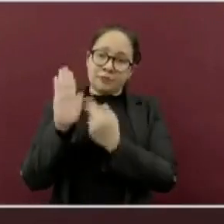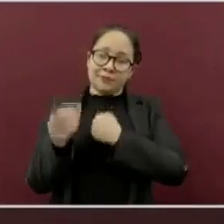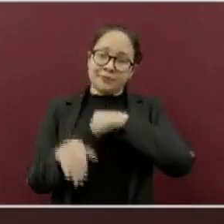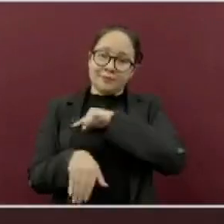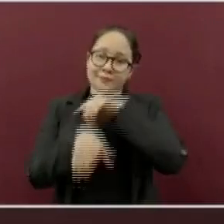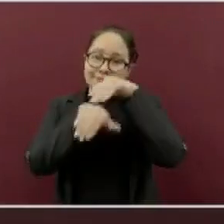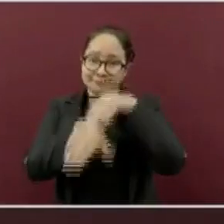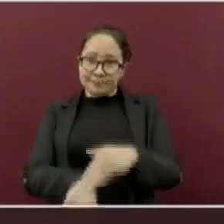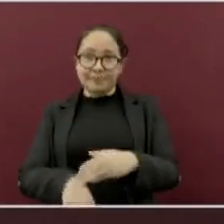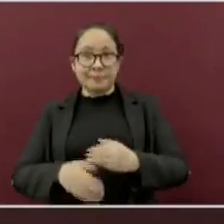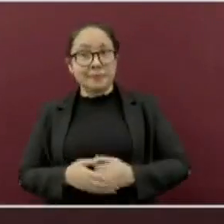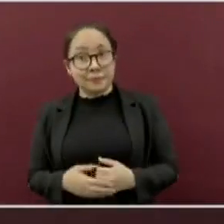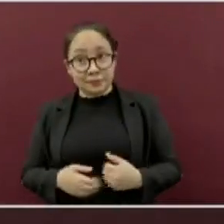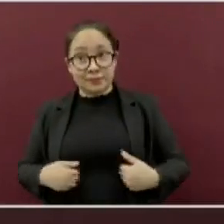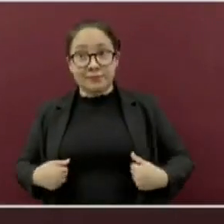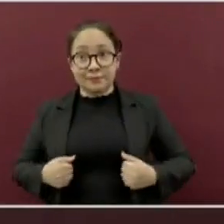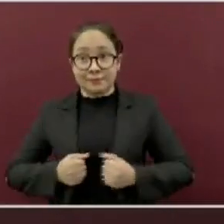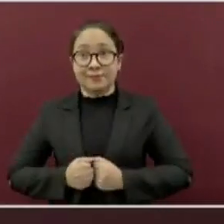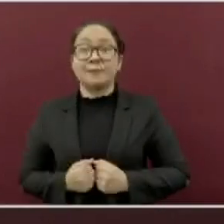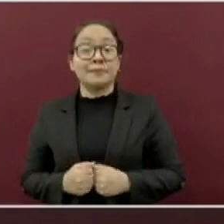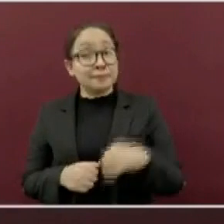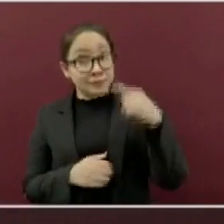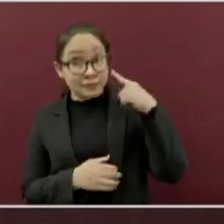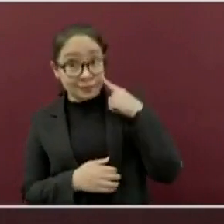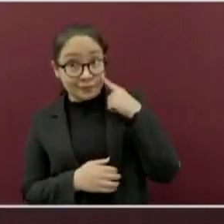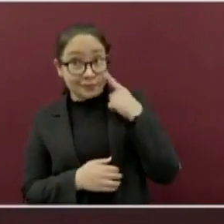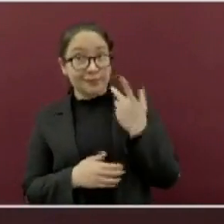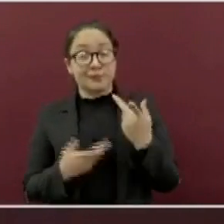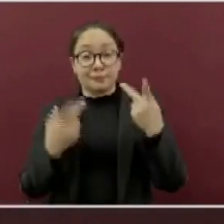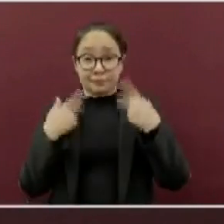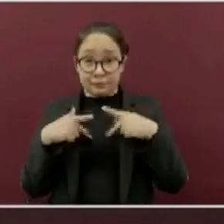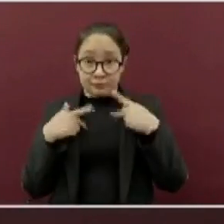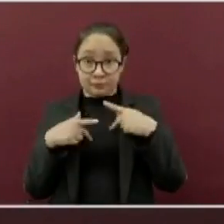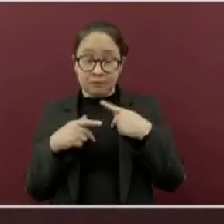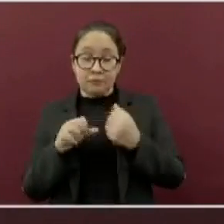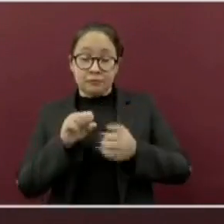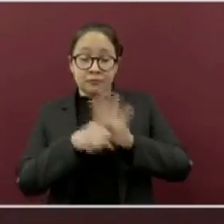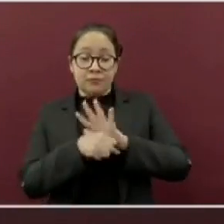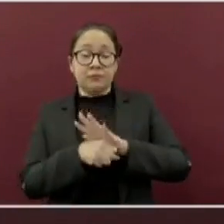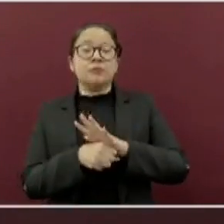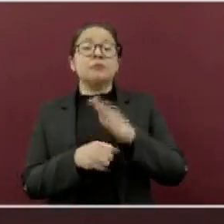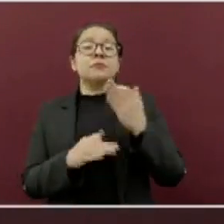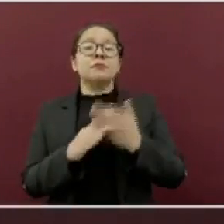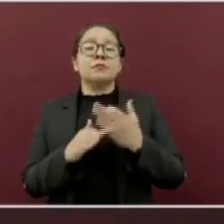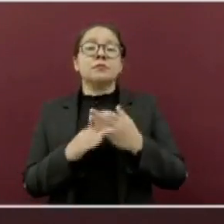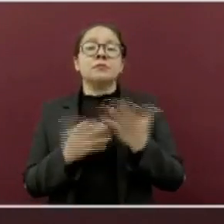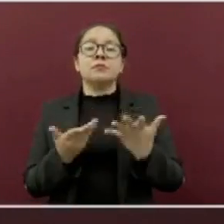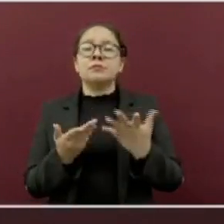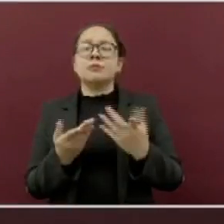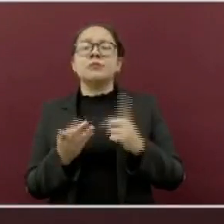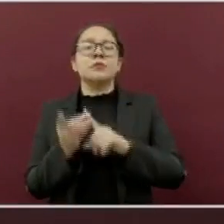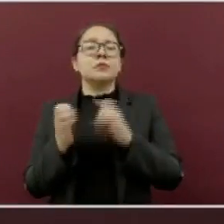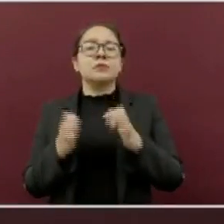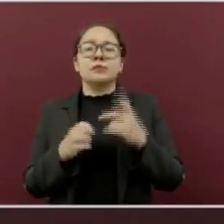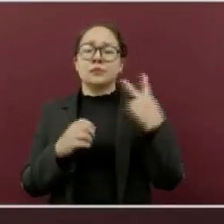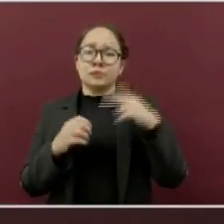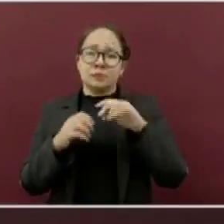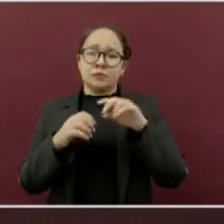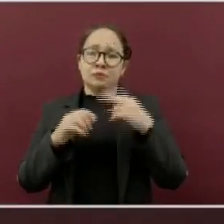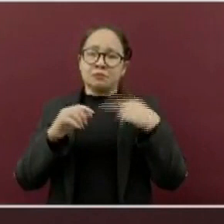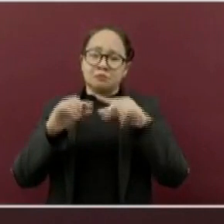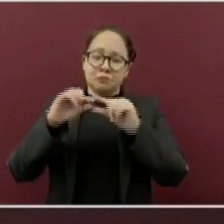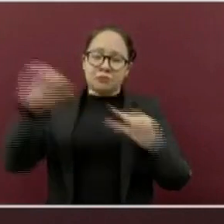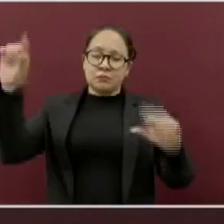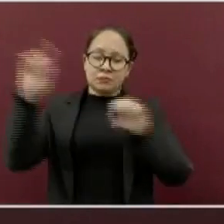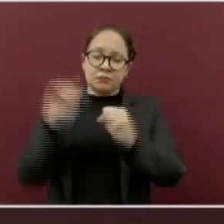de protección. Fíjense, estos pacientes con la enfermedad activa se encuentran en localidades de 63